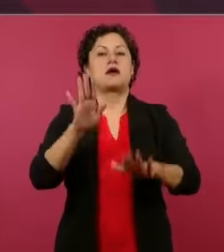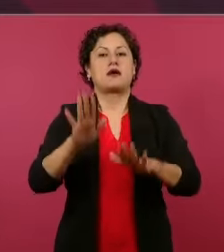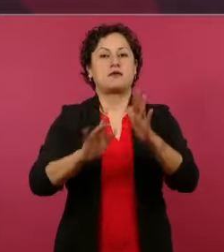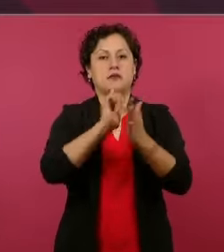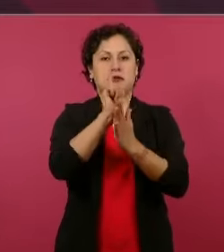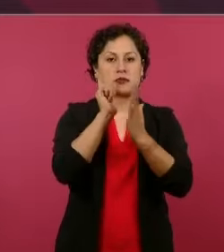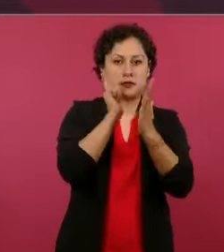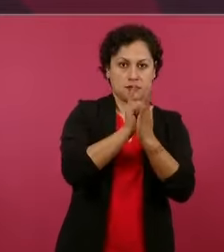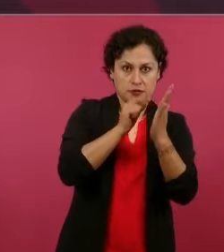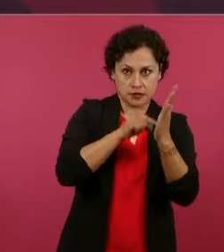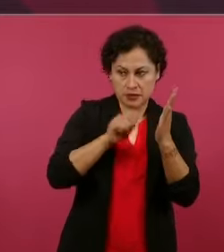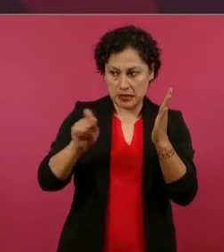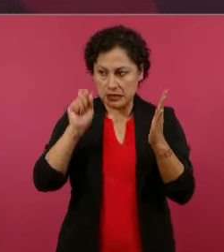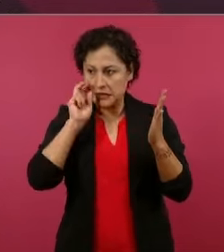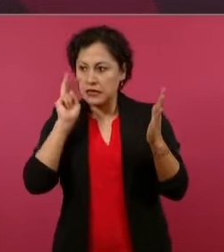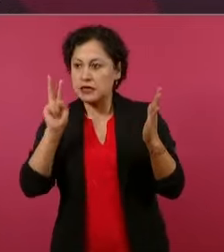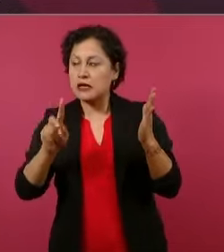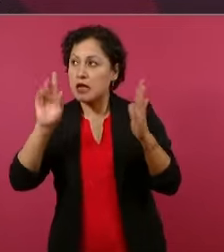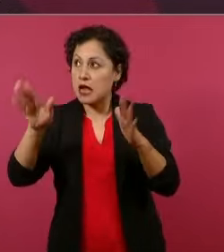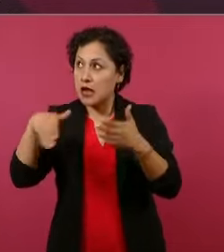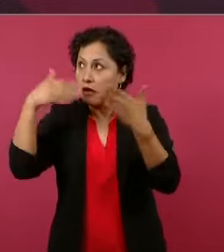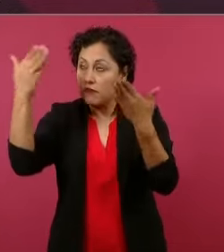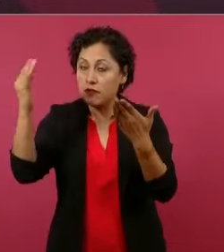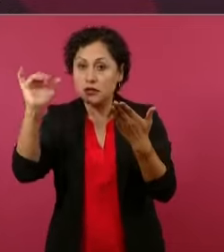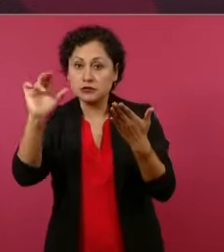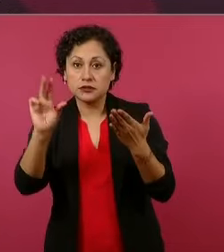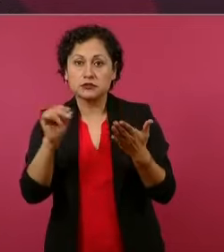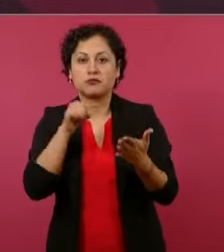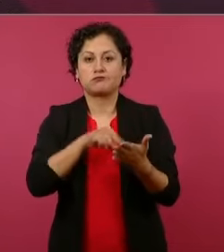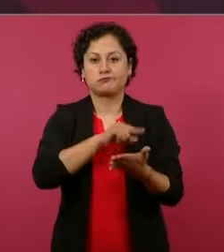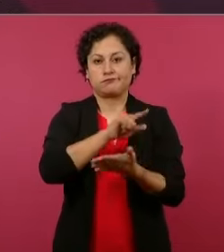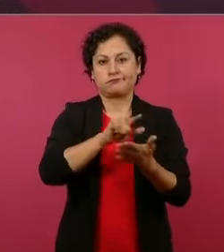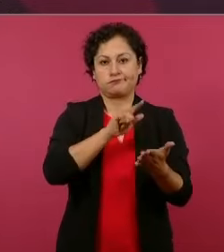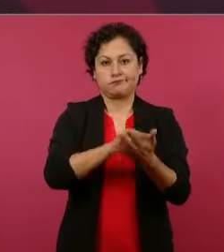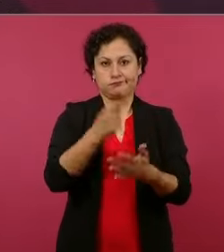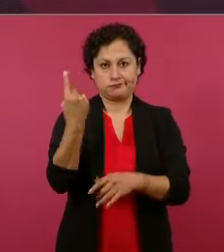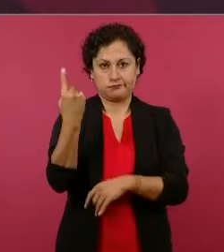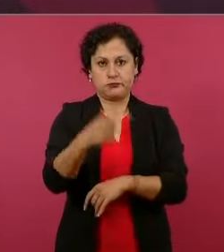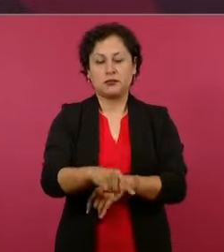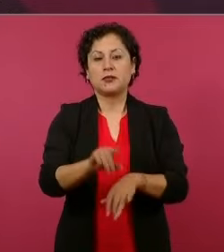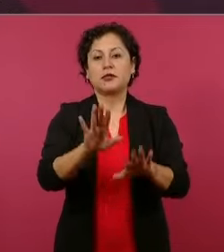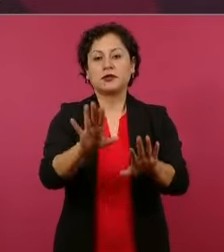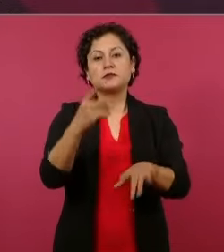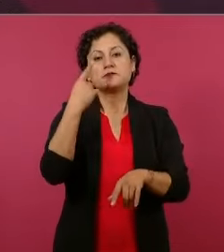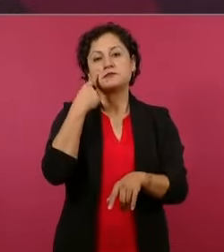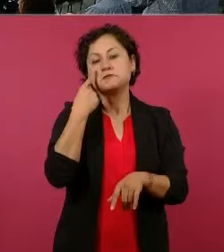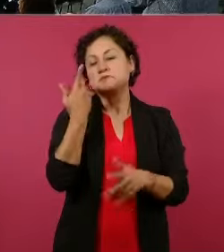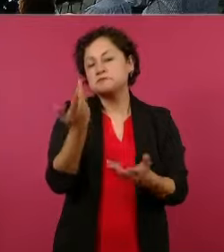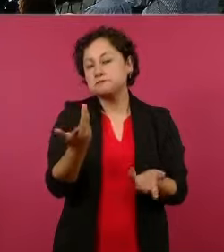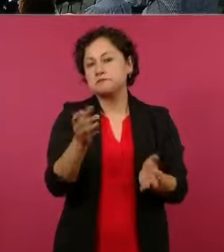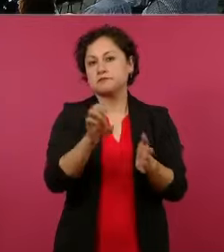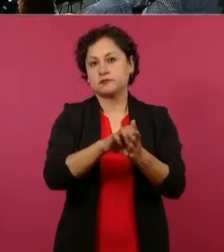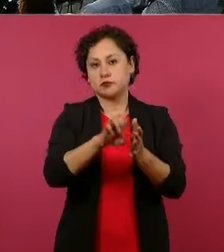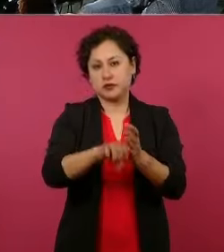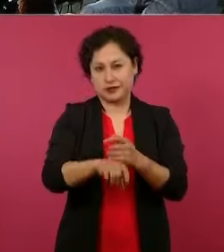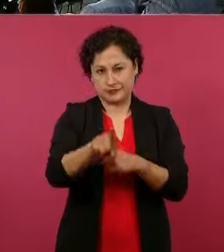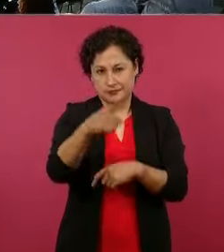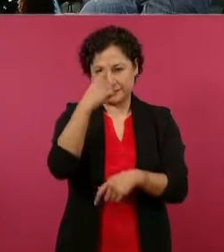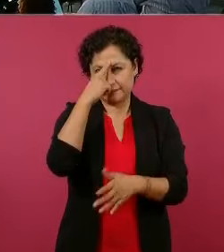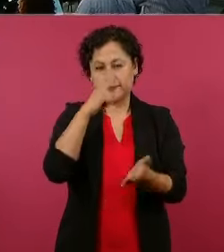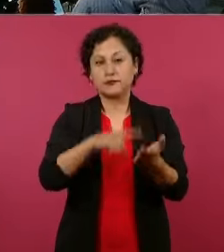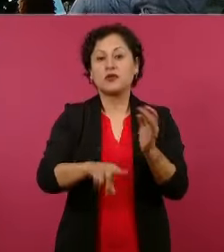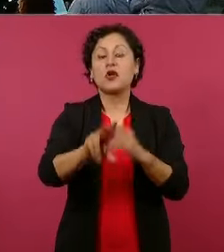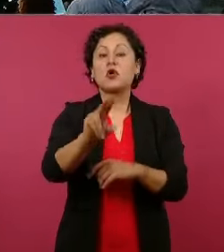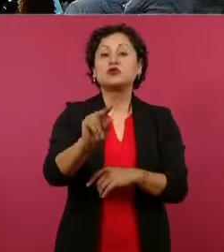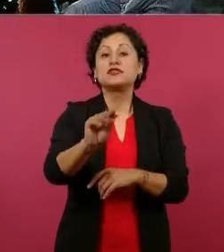un comercializador en el en el país eh También se ha comprado muchísimo la es más cerca del 80% de los